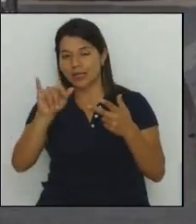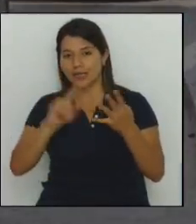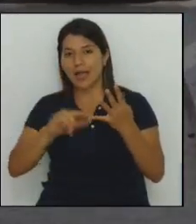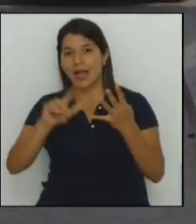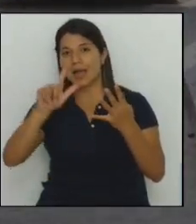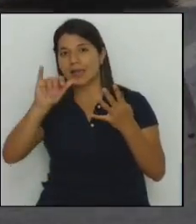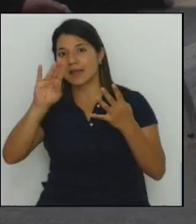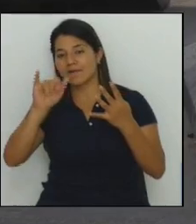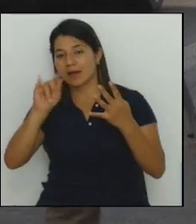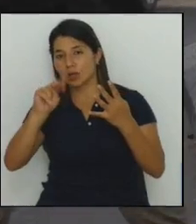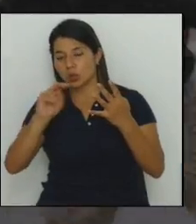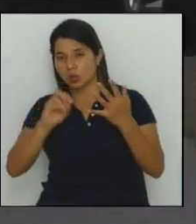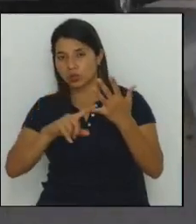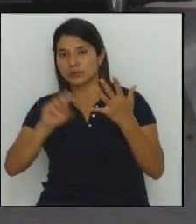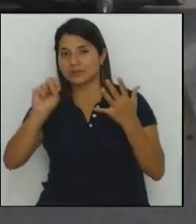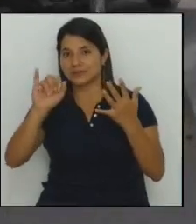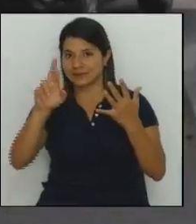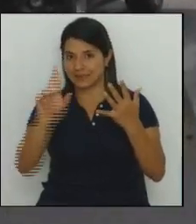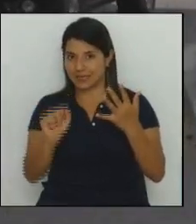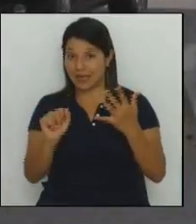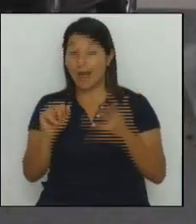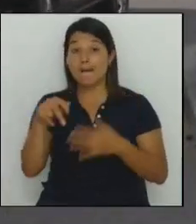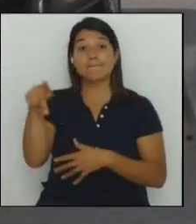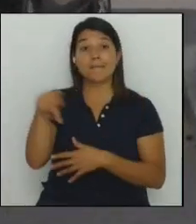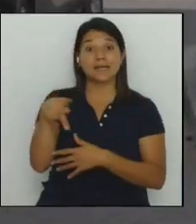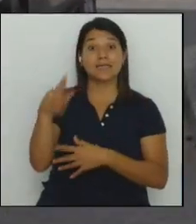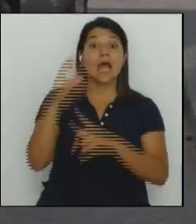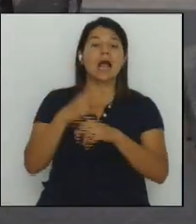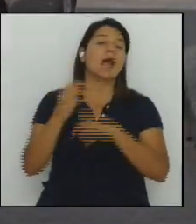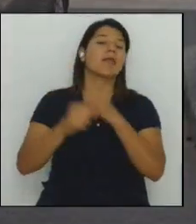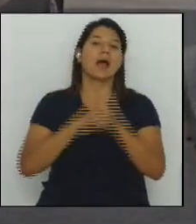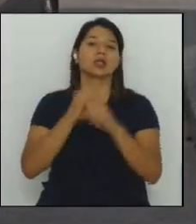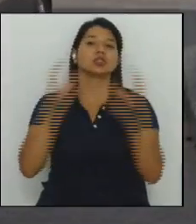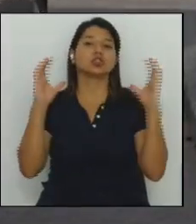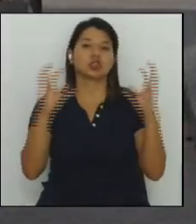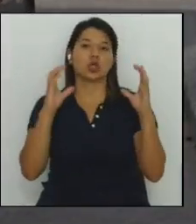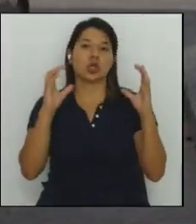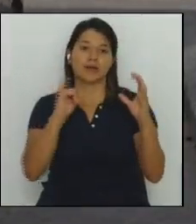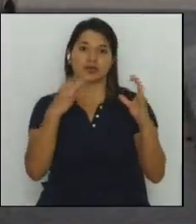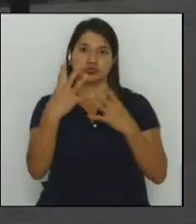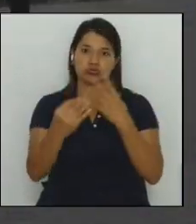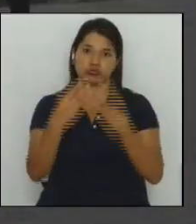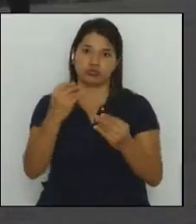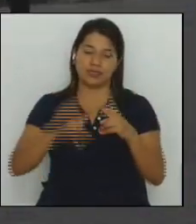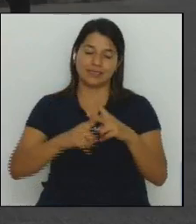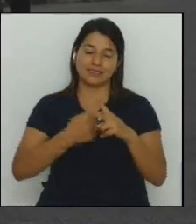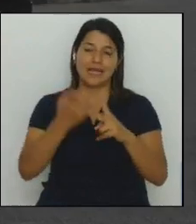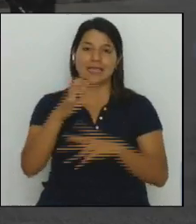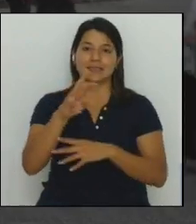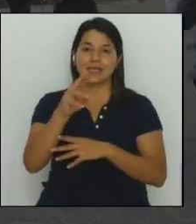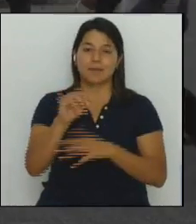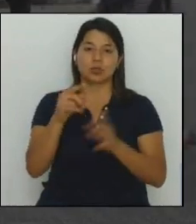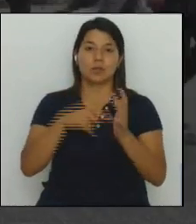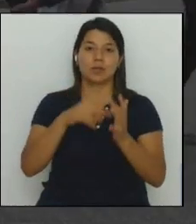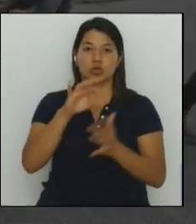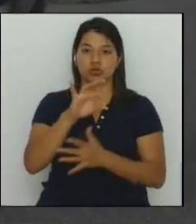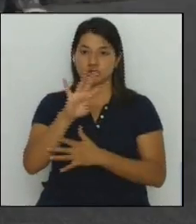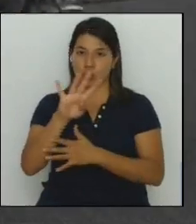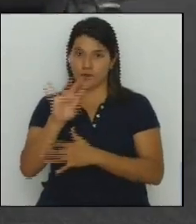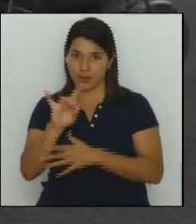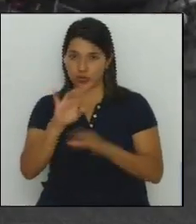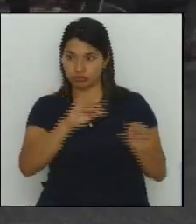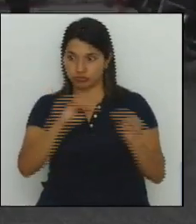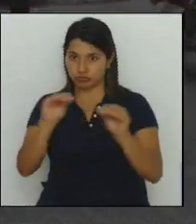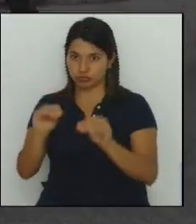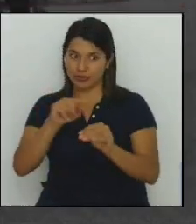conmemoran cada año este éxodo iniciado el 15 de mayo de 1948, que aseguran significó una catástrofe para su pueblo.